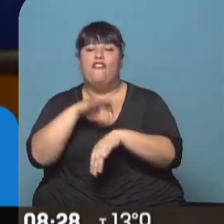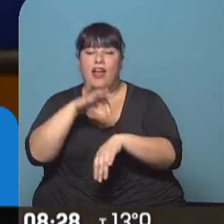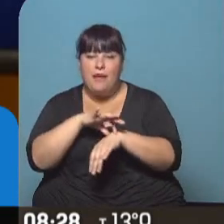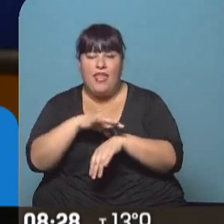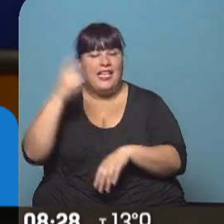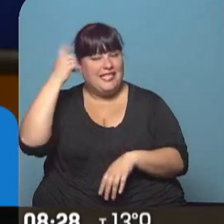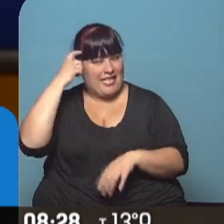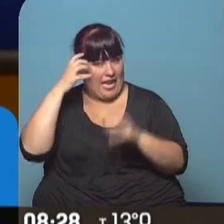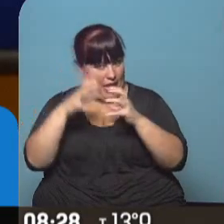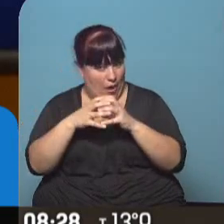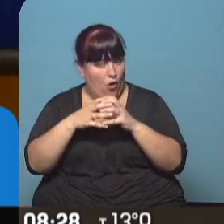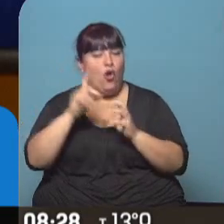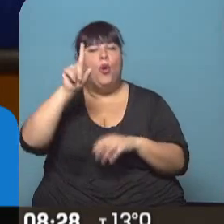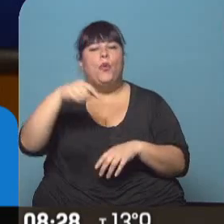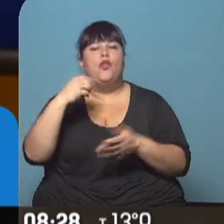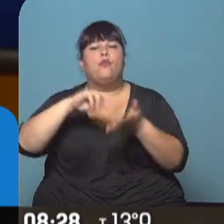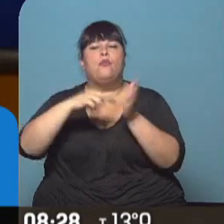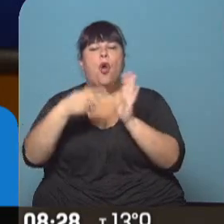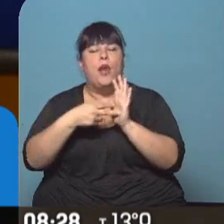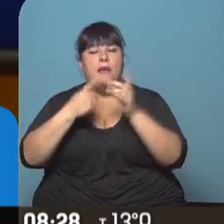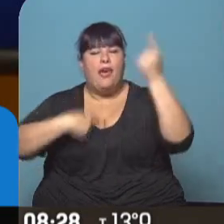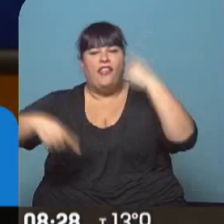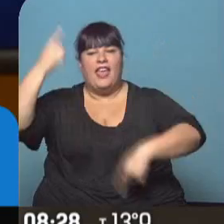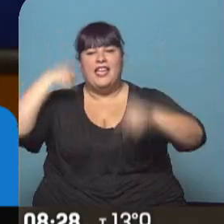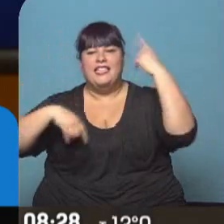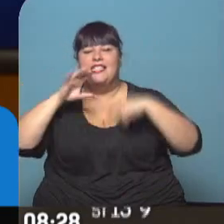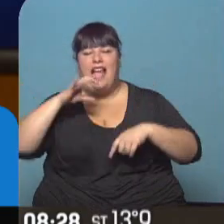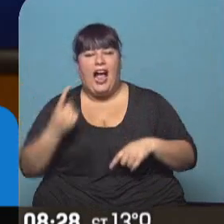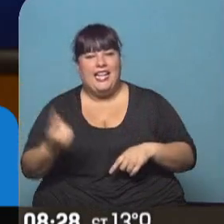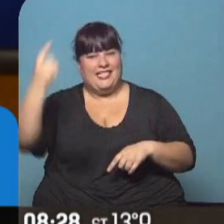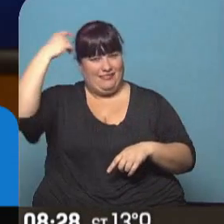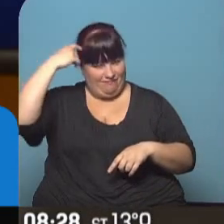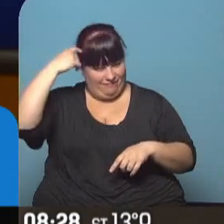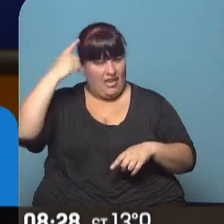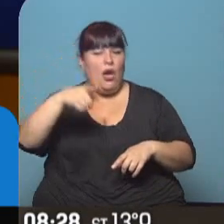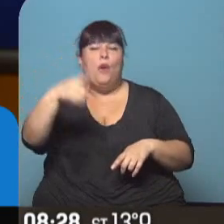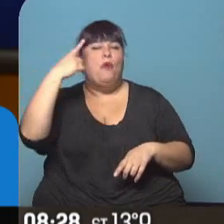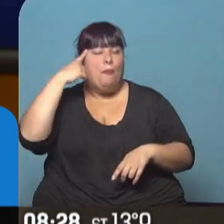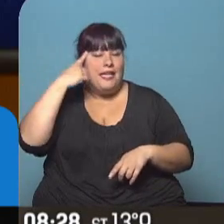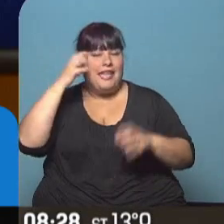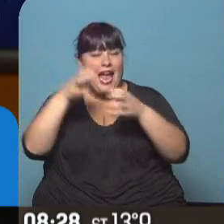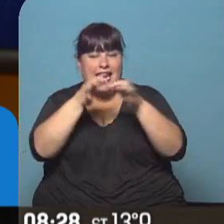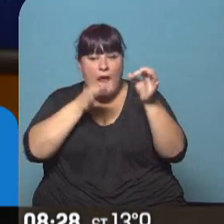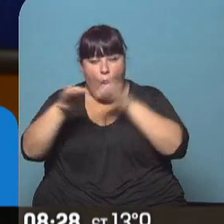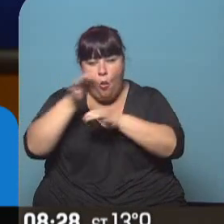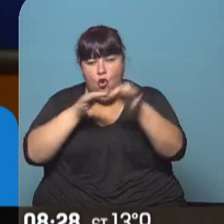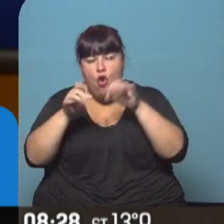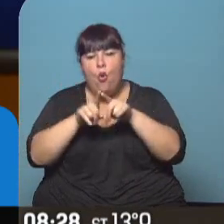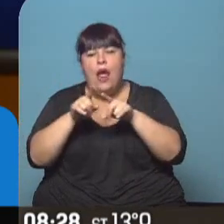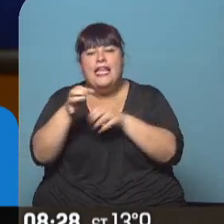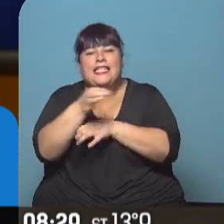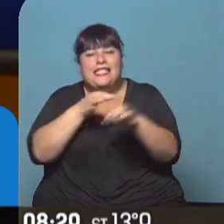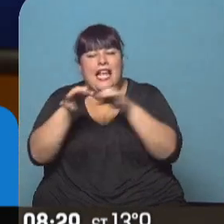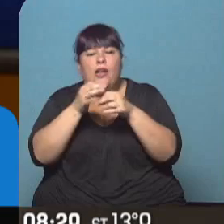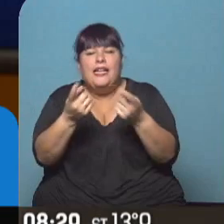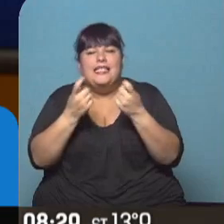del cerebro que se produce por una alteración en el flujo de sangre que llega al cerebro. Imagínense que las neuronas son células que